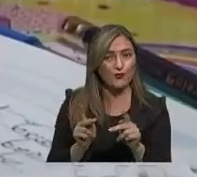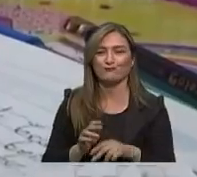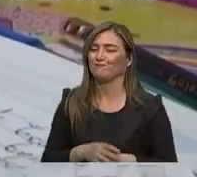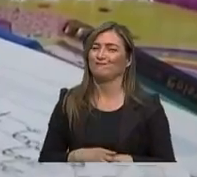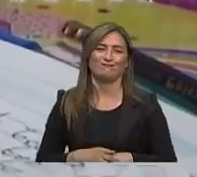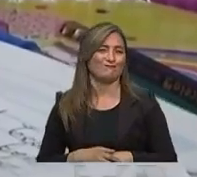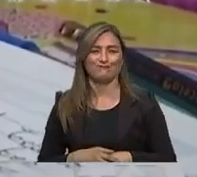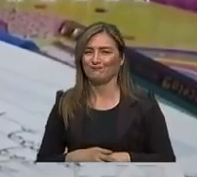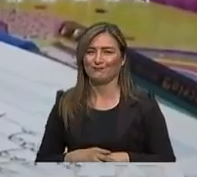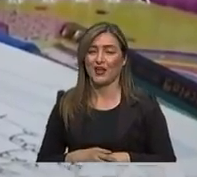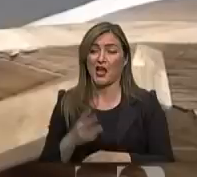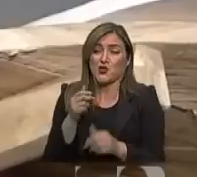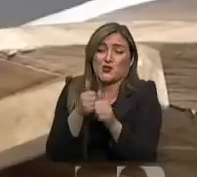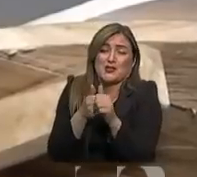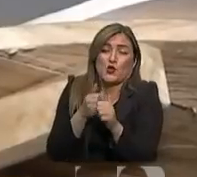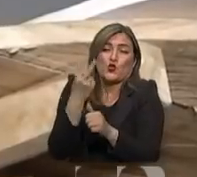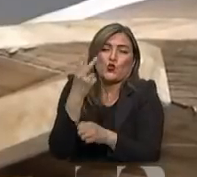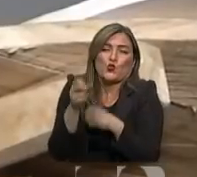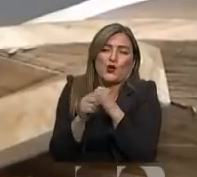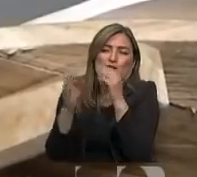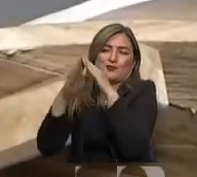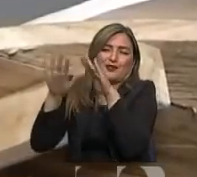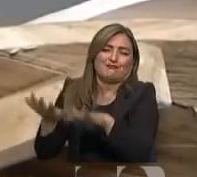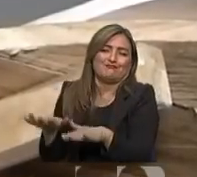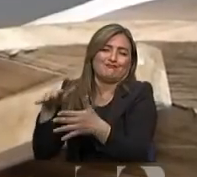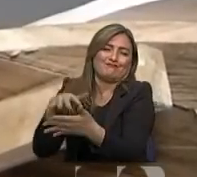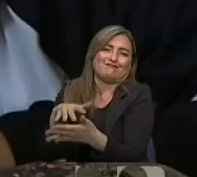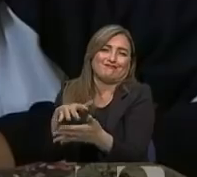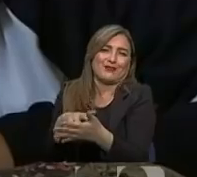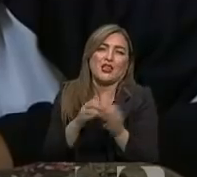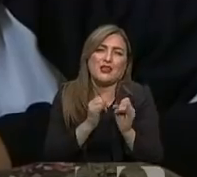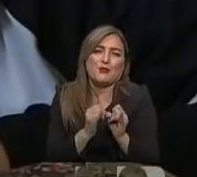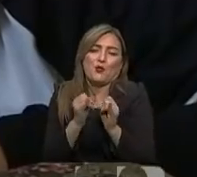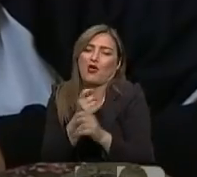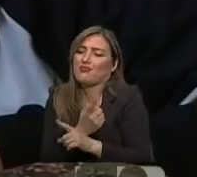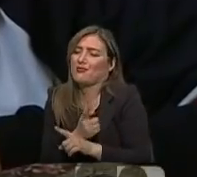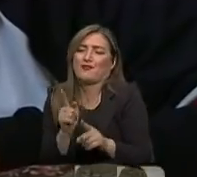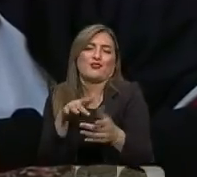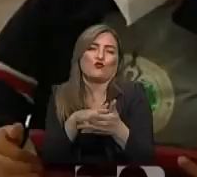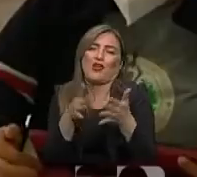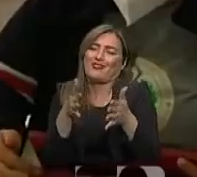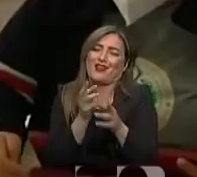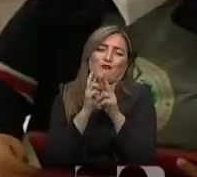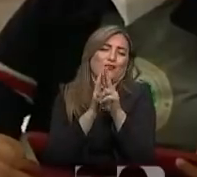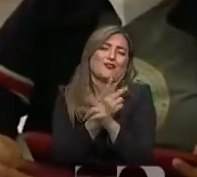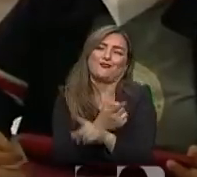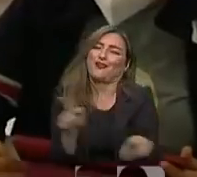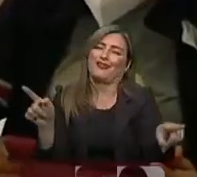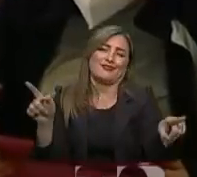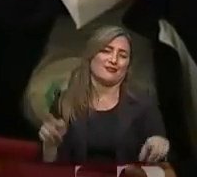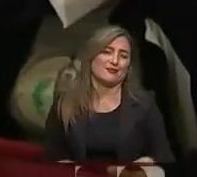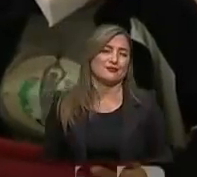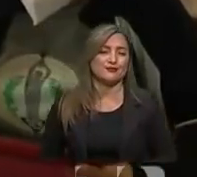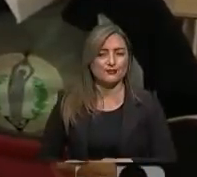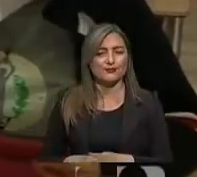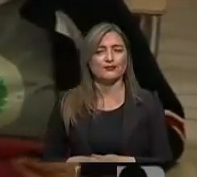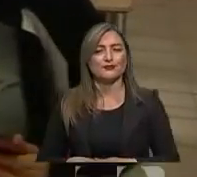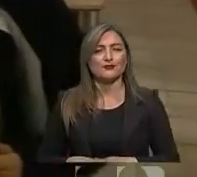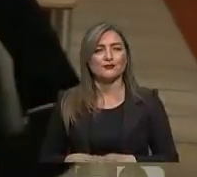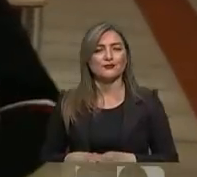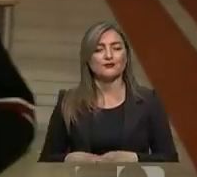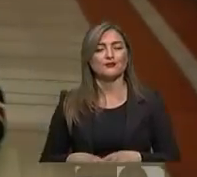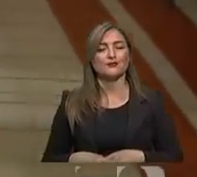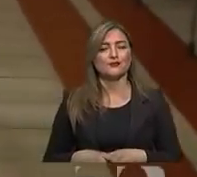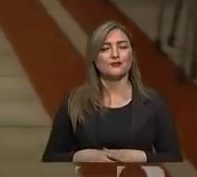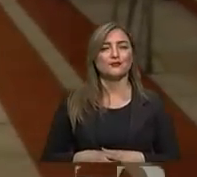presencialidad después de tanto tiempo estudiando en casa. Cada caso es diferente, cada estudiante responde de una manera distinta. Alberto